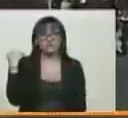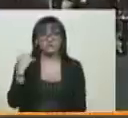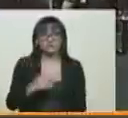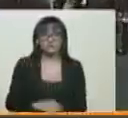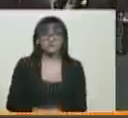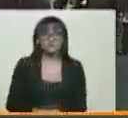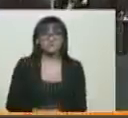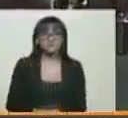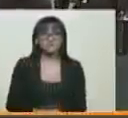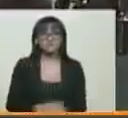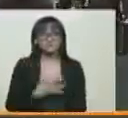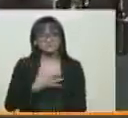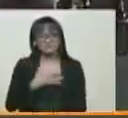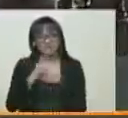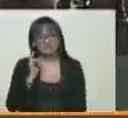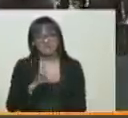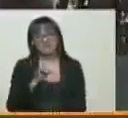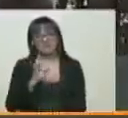Y yo vine con el dolor.